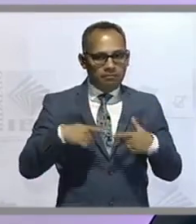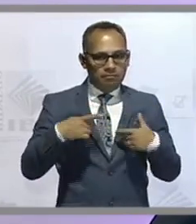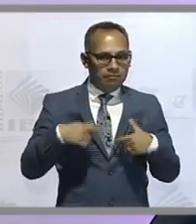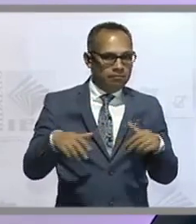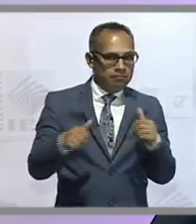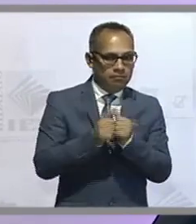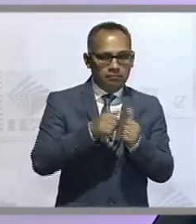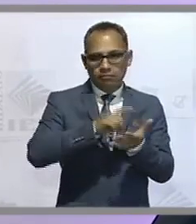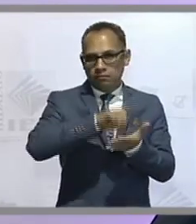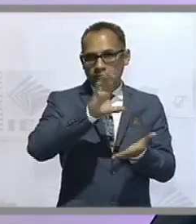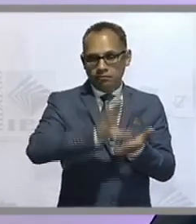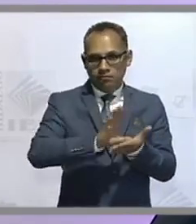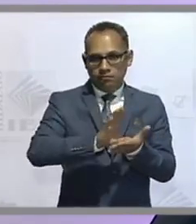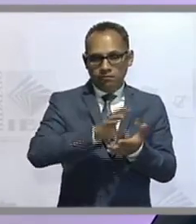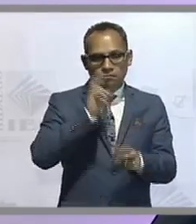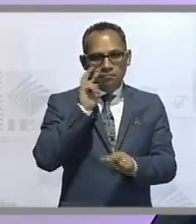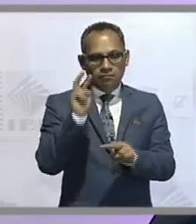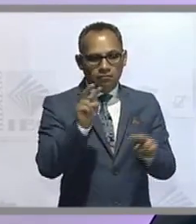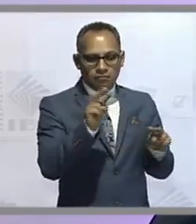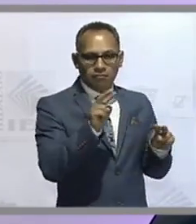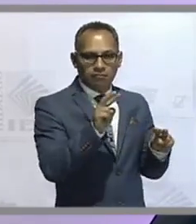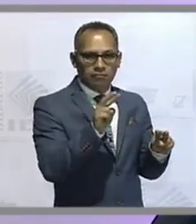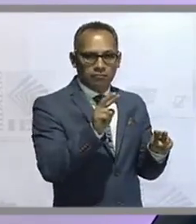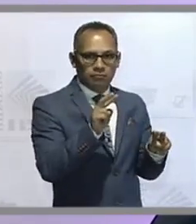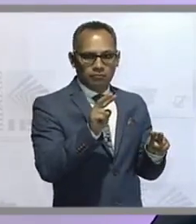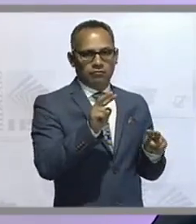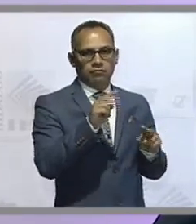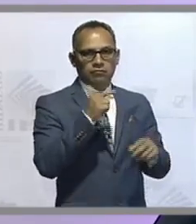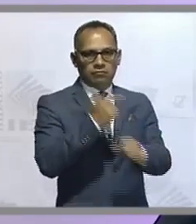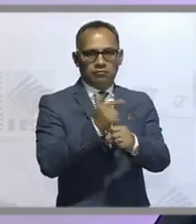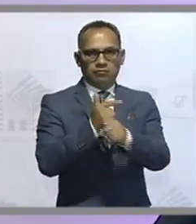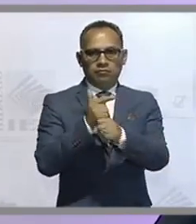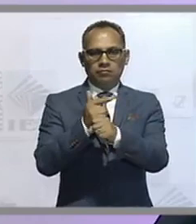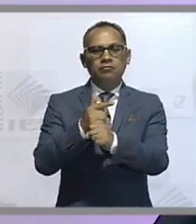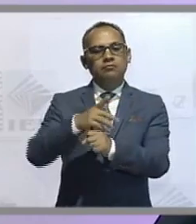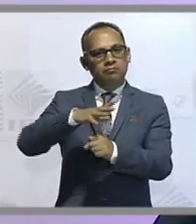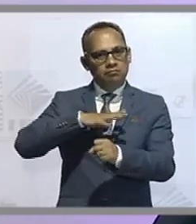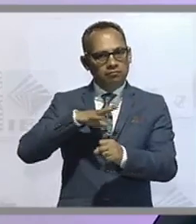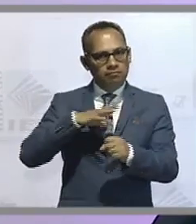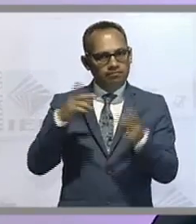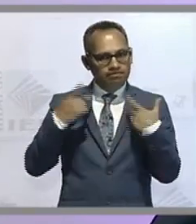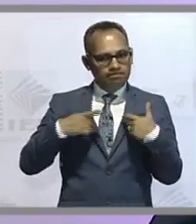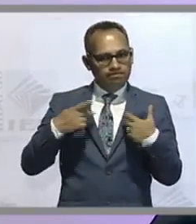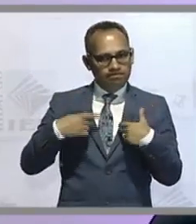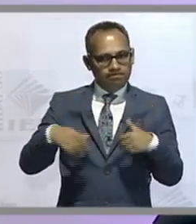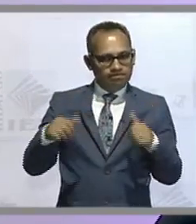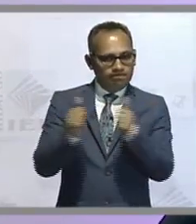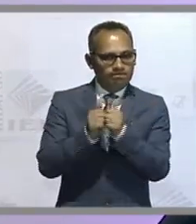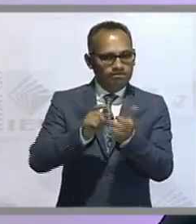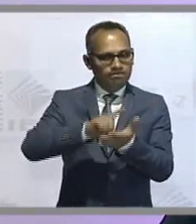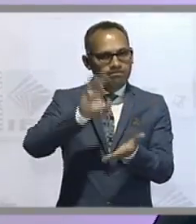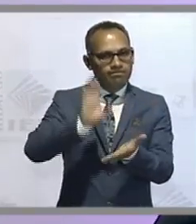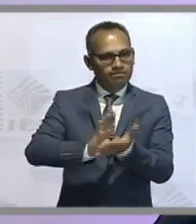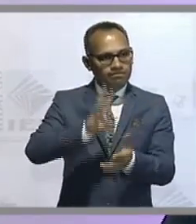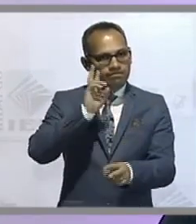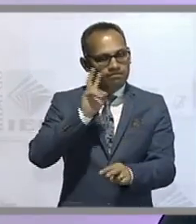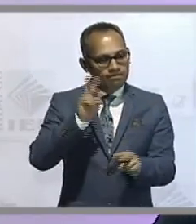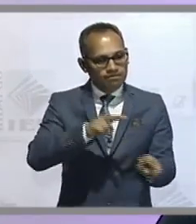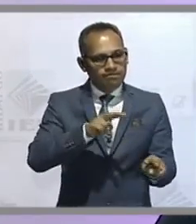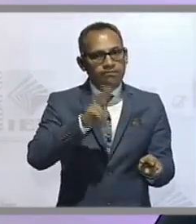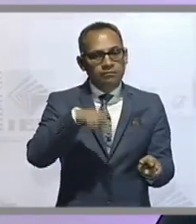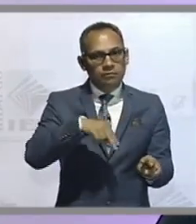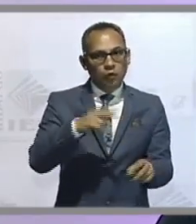que en el recorrido que estoy dando encuentro a muchas personas con discapacidad hay de a2 de a1